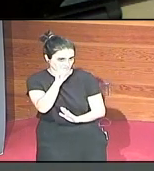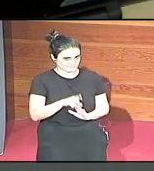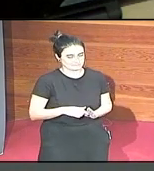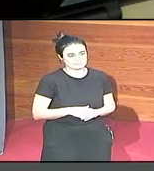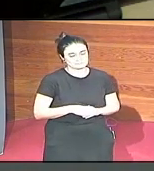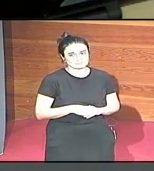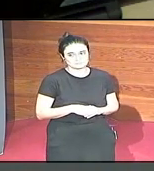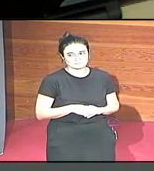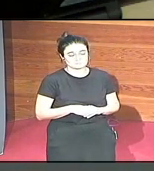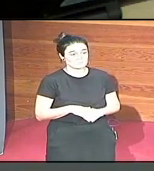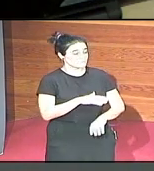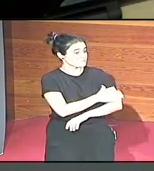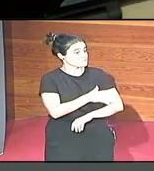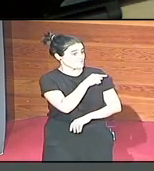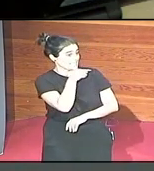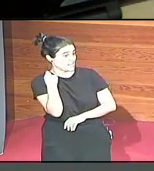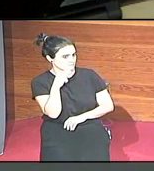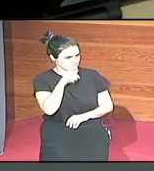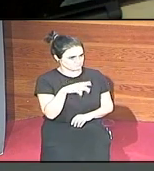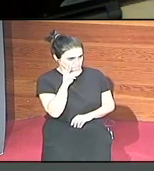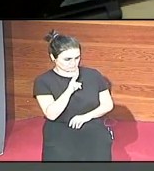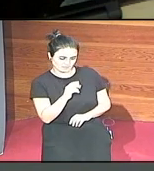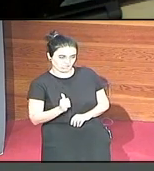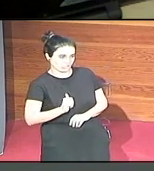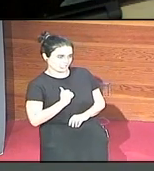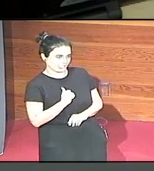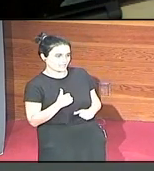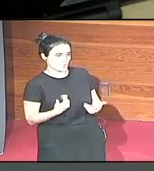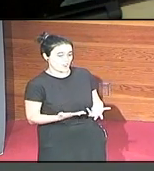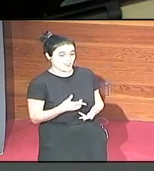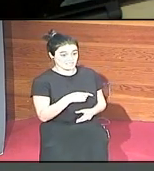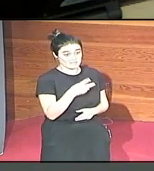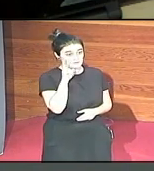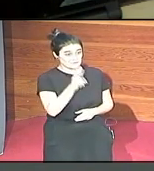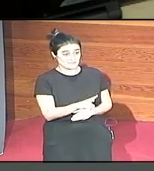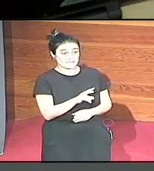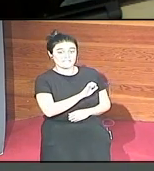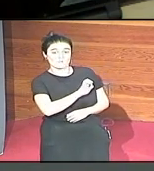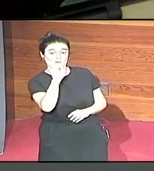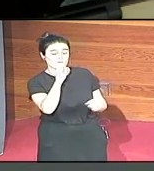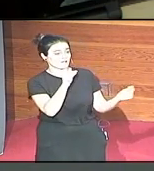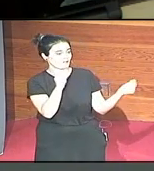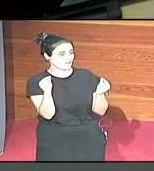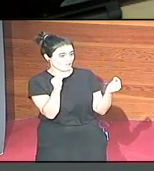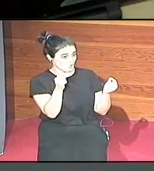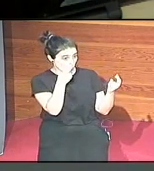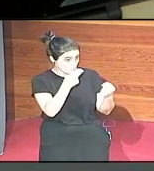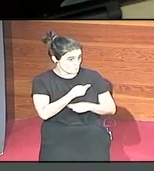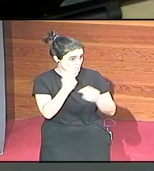El Kremlin, además, ya ha olido otra oportunidad al constatar que en el debate público europeo se